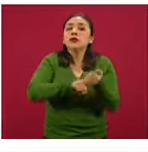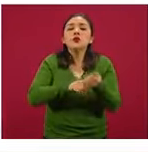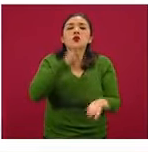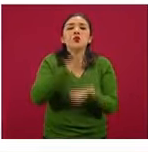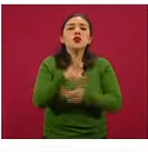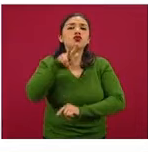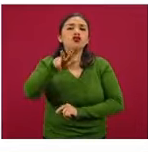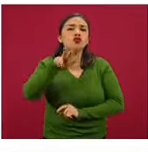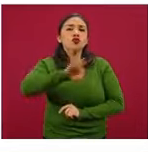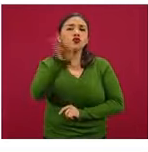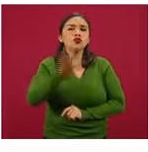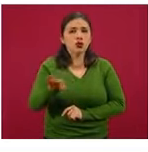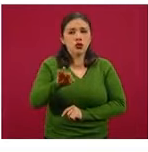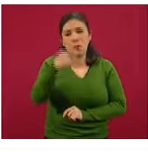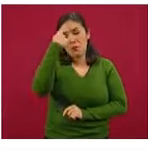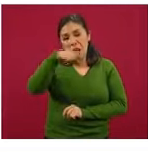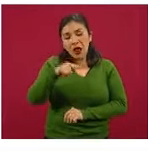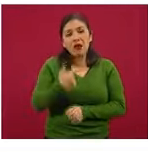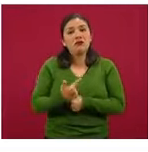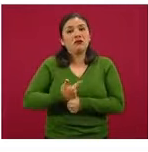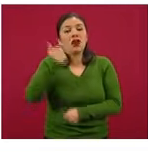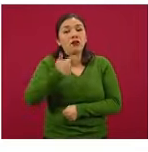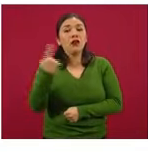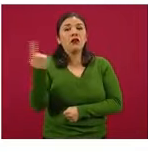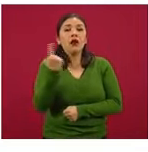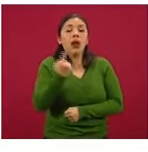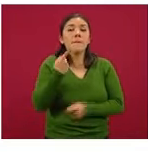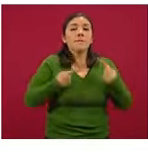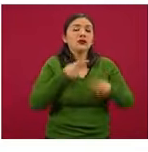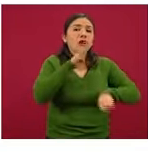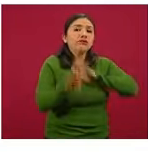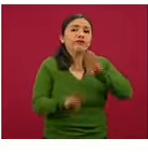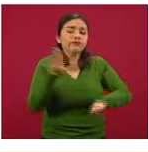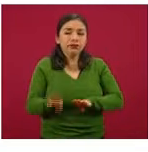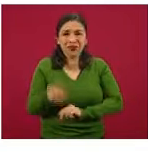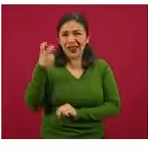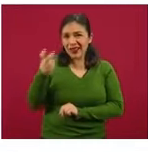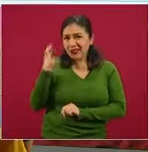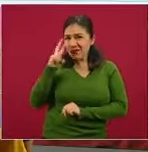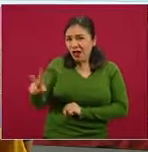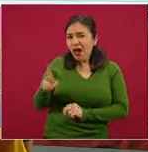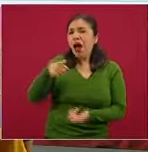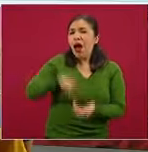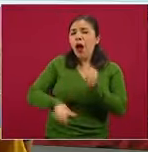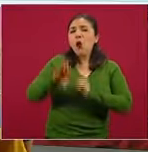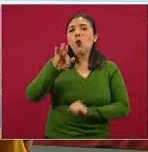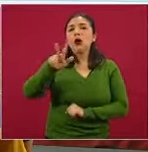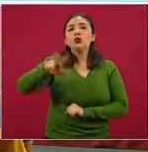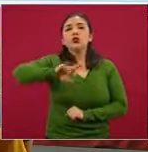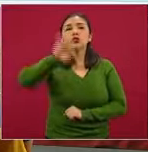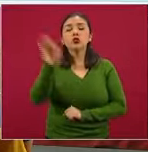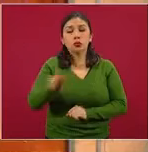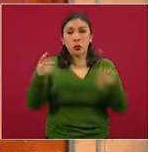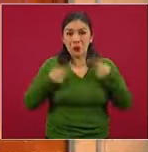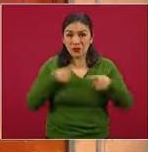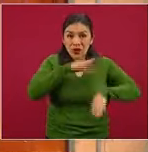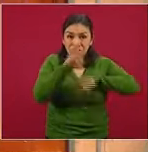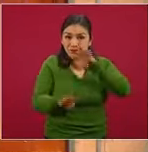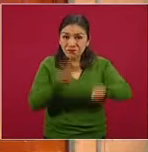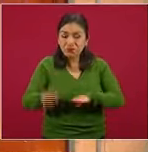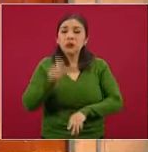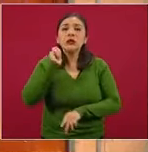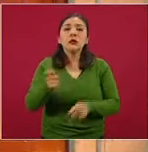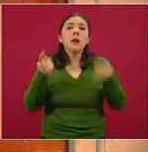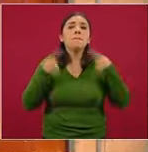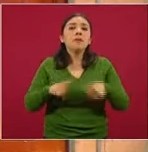un 18% de afectación en relación a las defunciones, y aquí sí el 48% de los fallecidos son